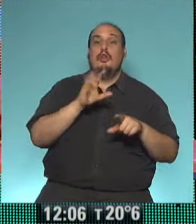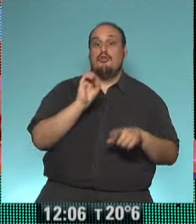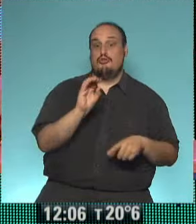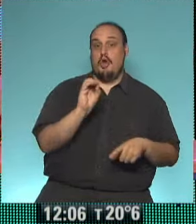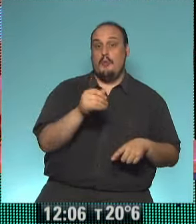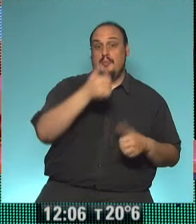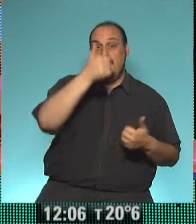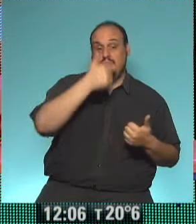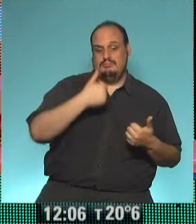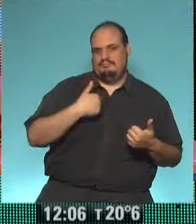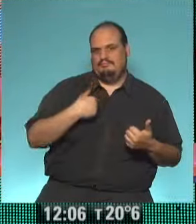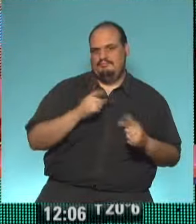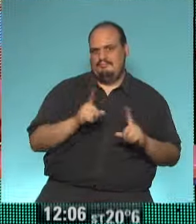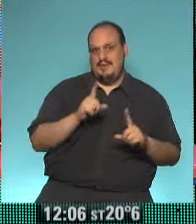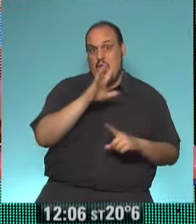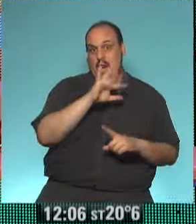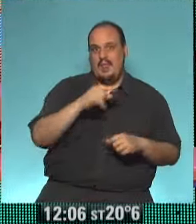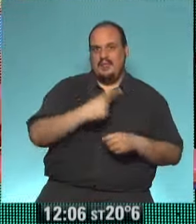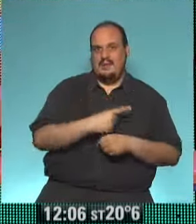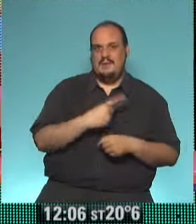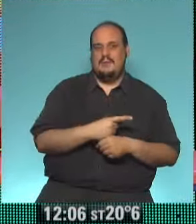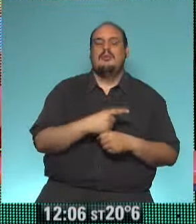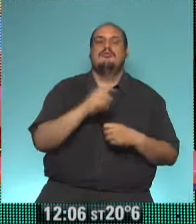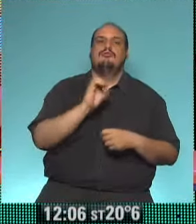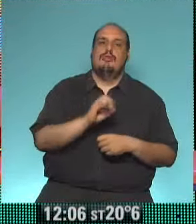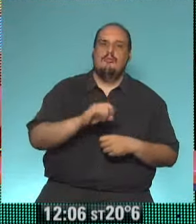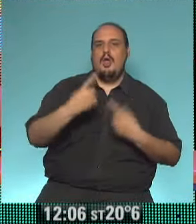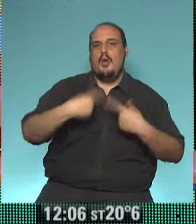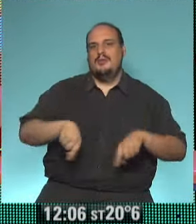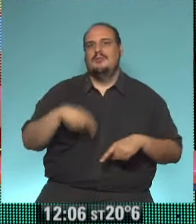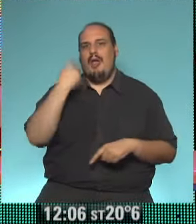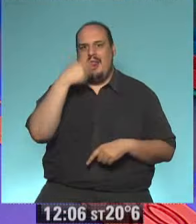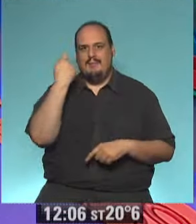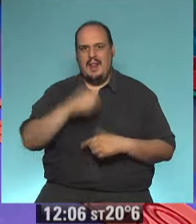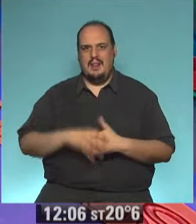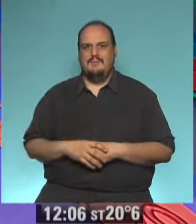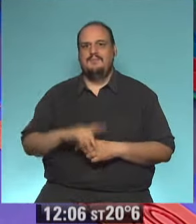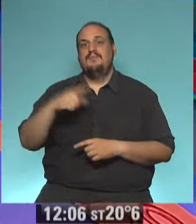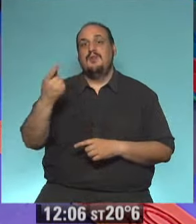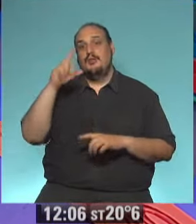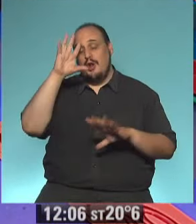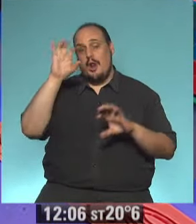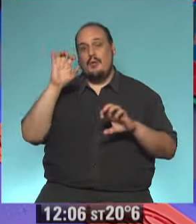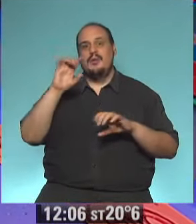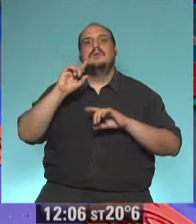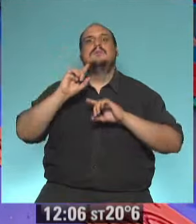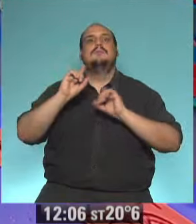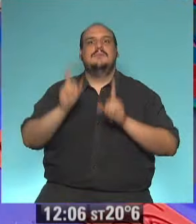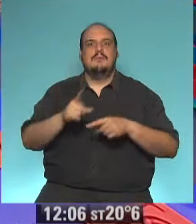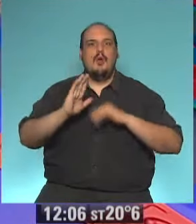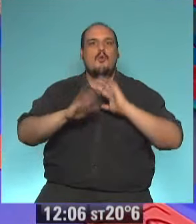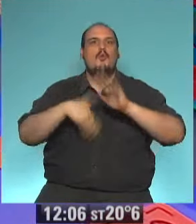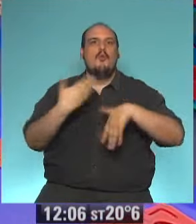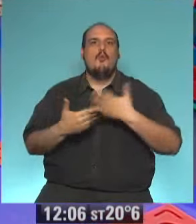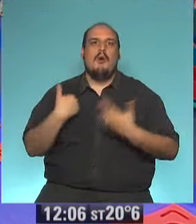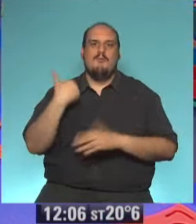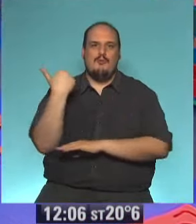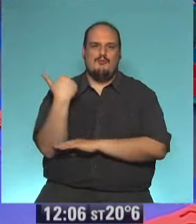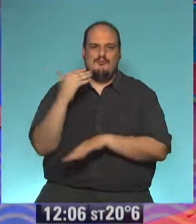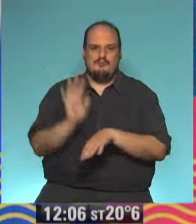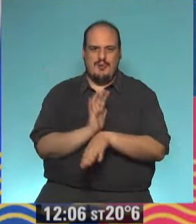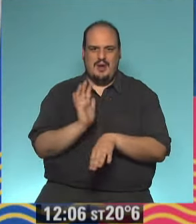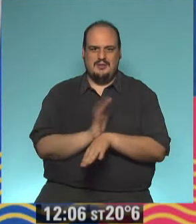uno ponía nombre, objeto y animal. ¿Qué más recuerdos tenemos? ¡Ay! Jugamos a los personajes que nos disfrazamos, claro. Que